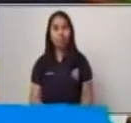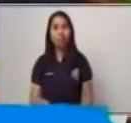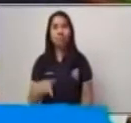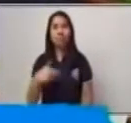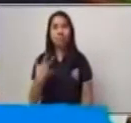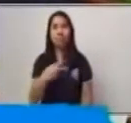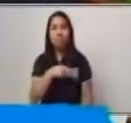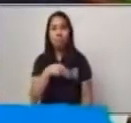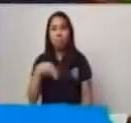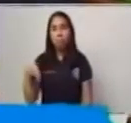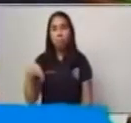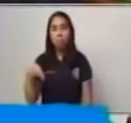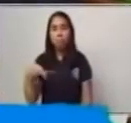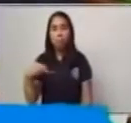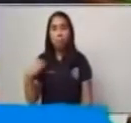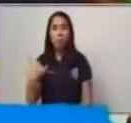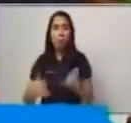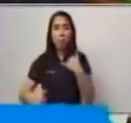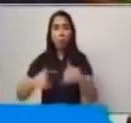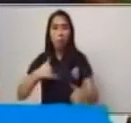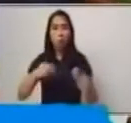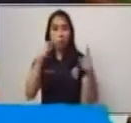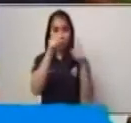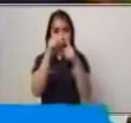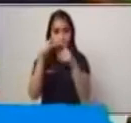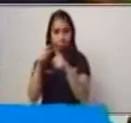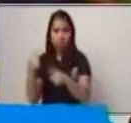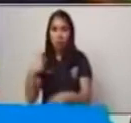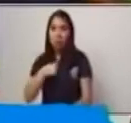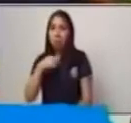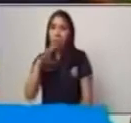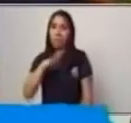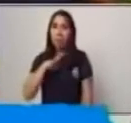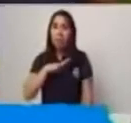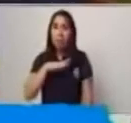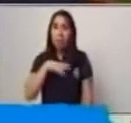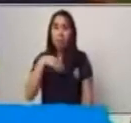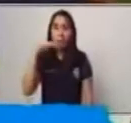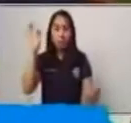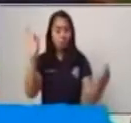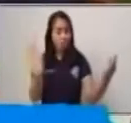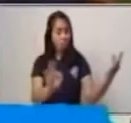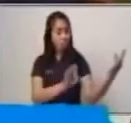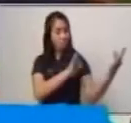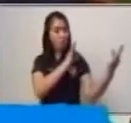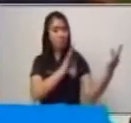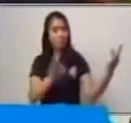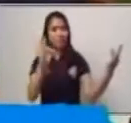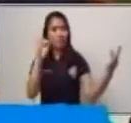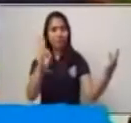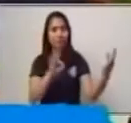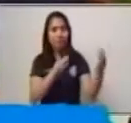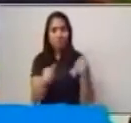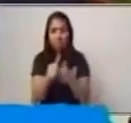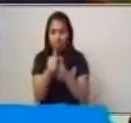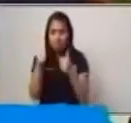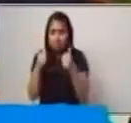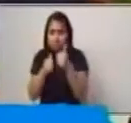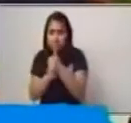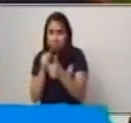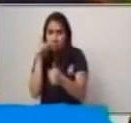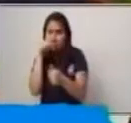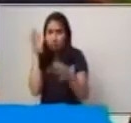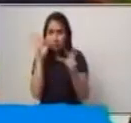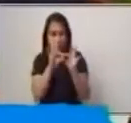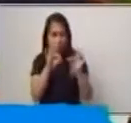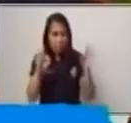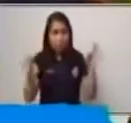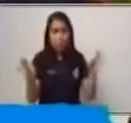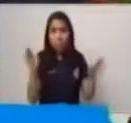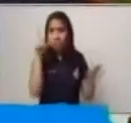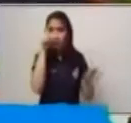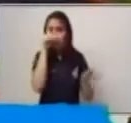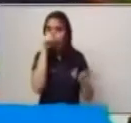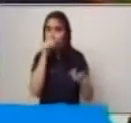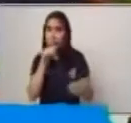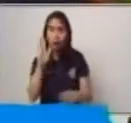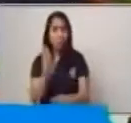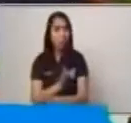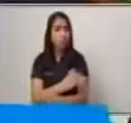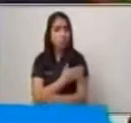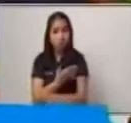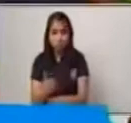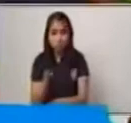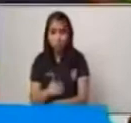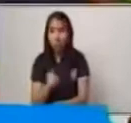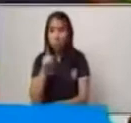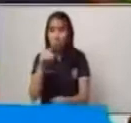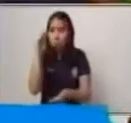violín escondido, sin cuerdas y sin notas, sin partituras ni sinfonías. Es un pequeño